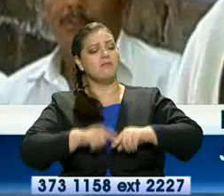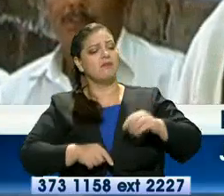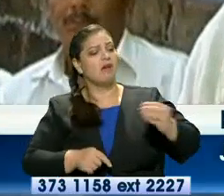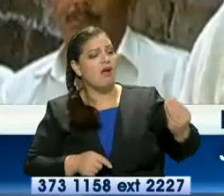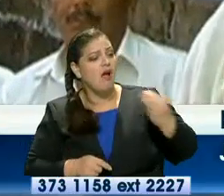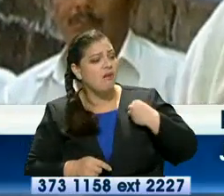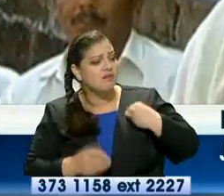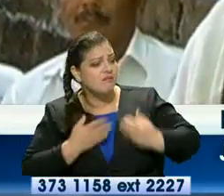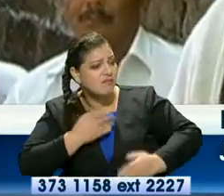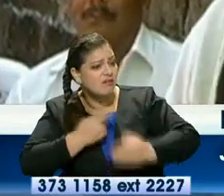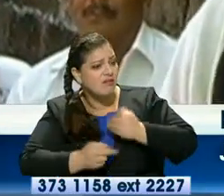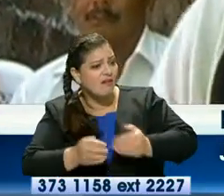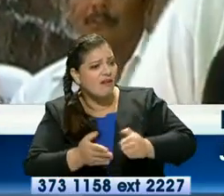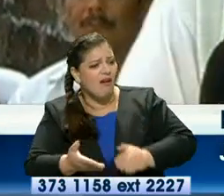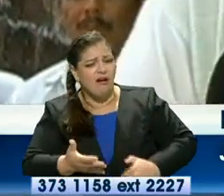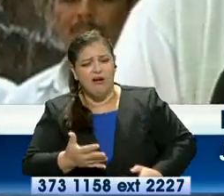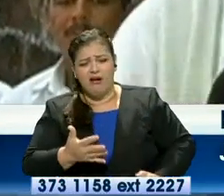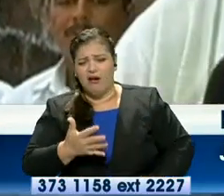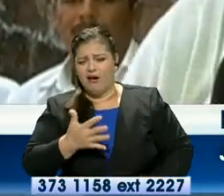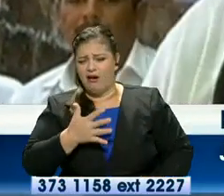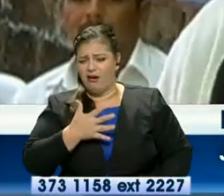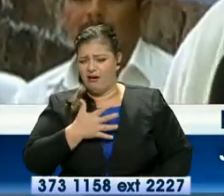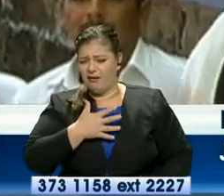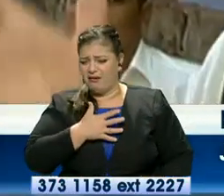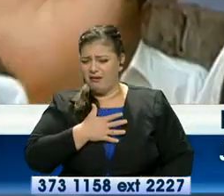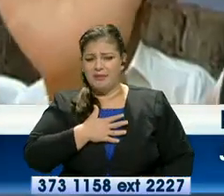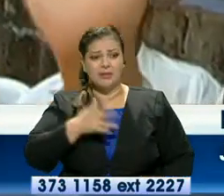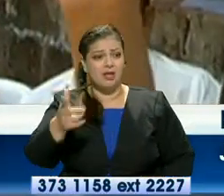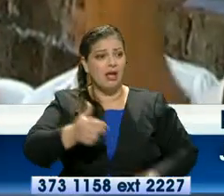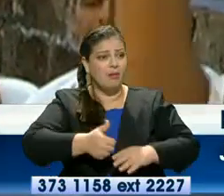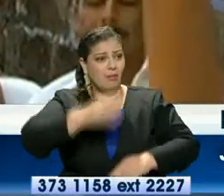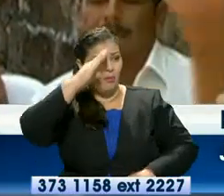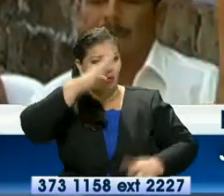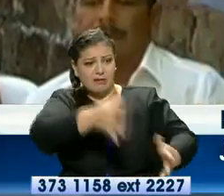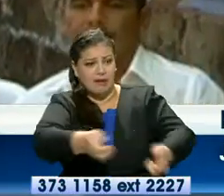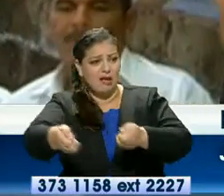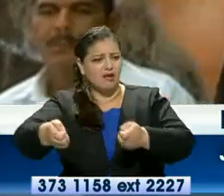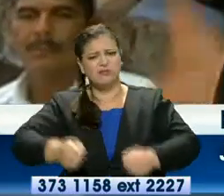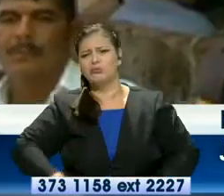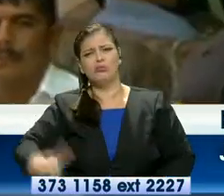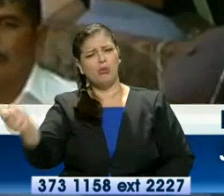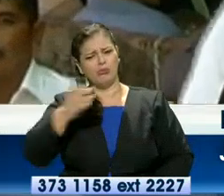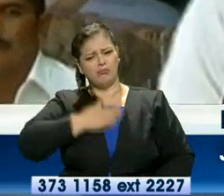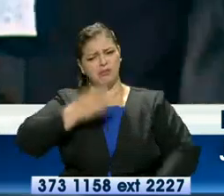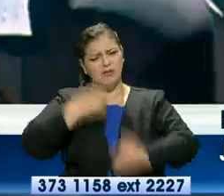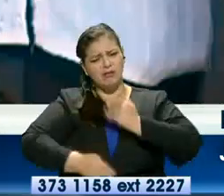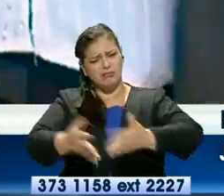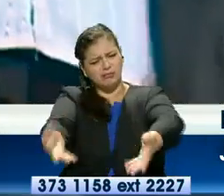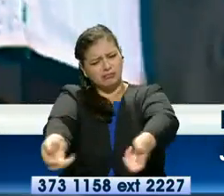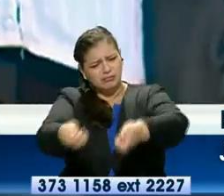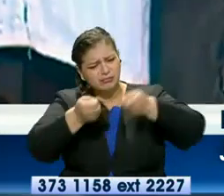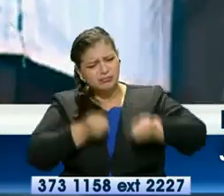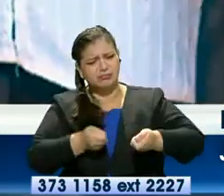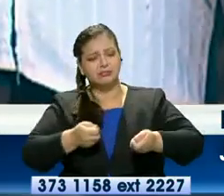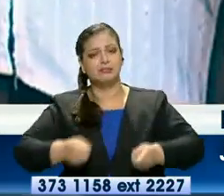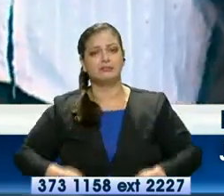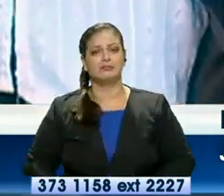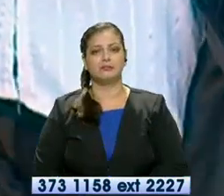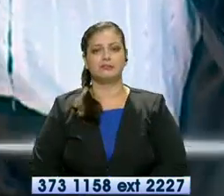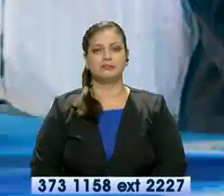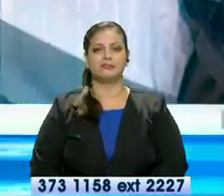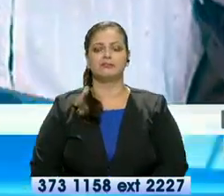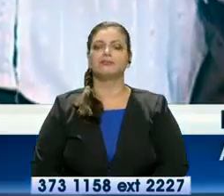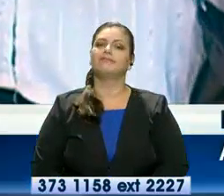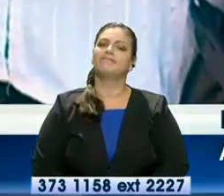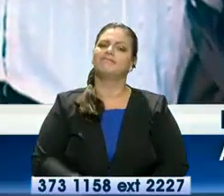llévemelo, mijo. Yo soy un humano como todos son. Todavía lo tuviera sido posible, botado allá. Pues. Inmersos en el dolor por la